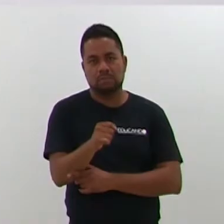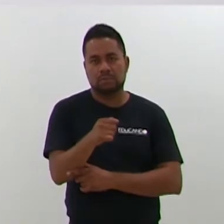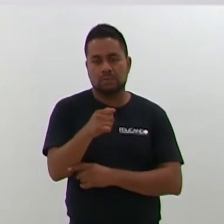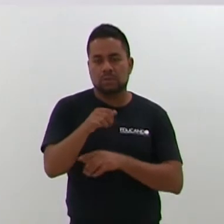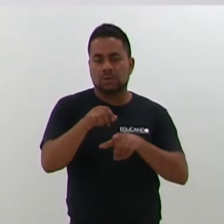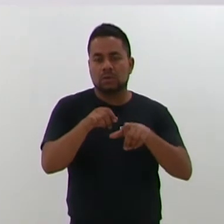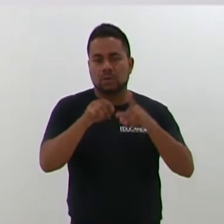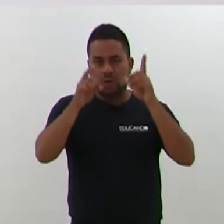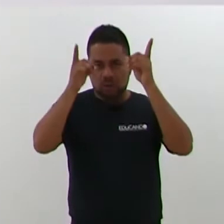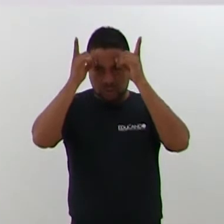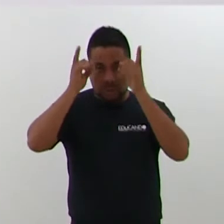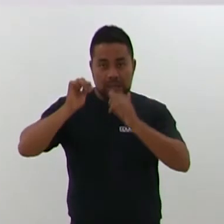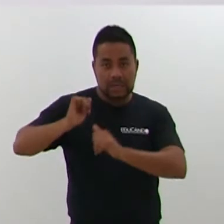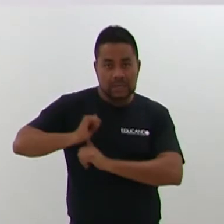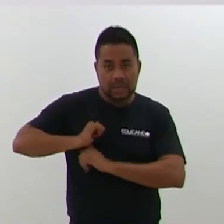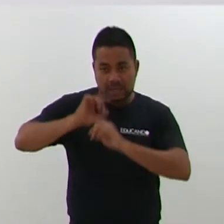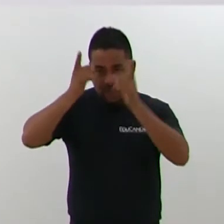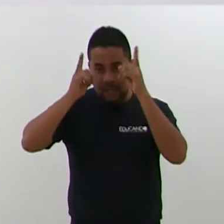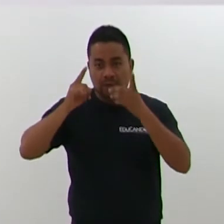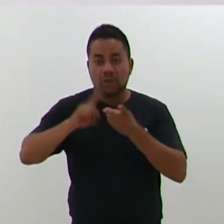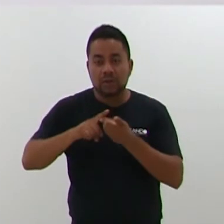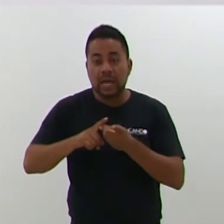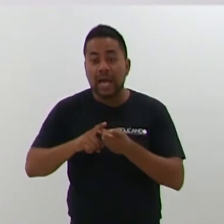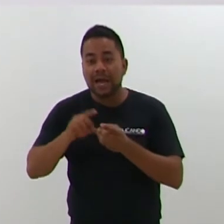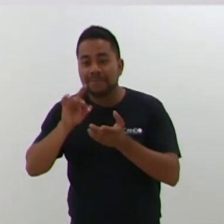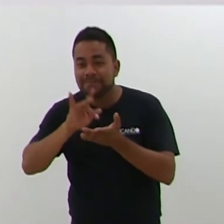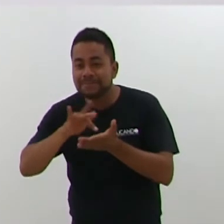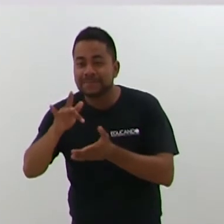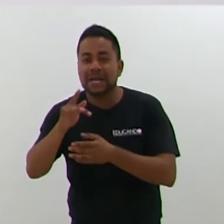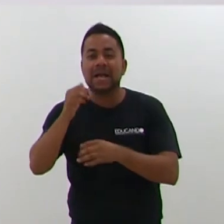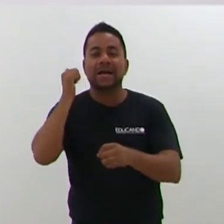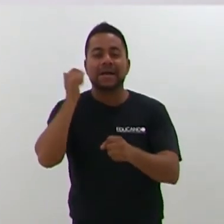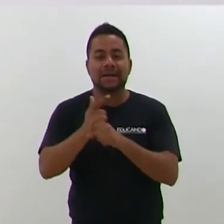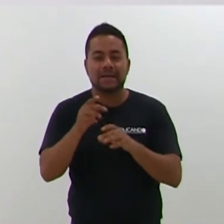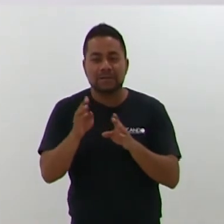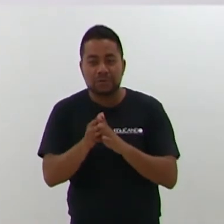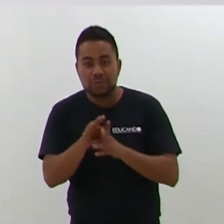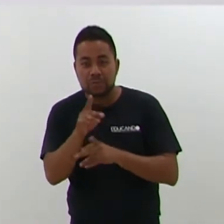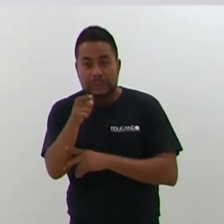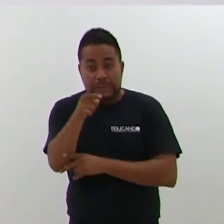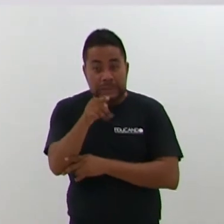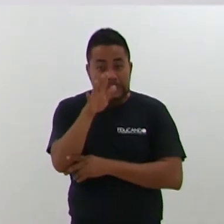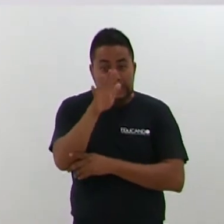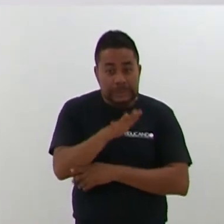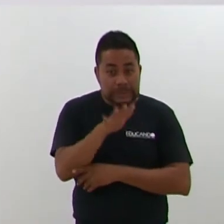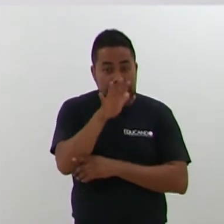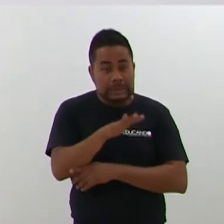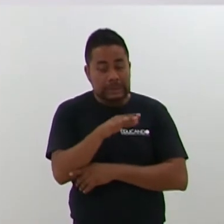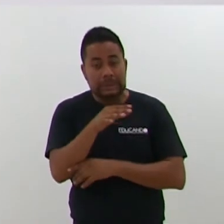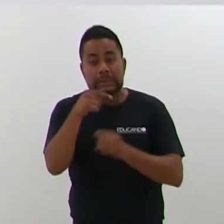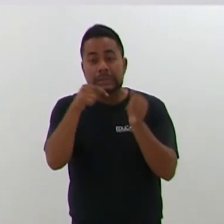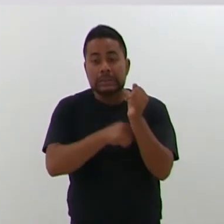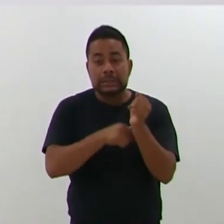Hormiga, ¿dónde? Ah, ya la vi. Gracias, ¿eh? Gracias porque están muy atentos.